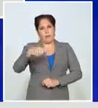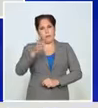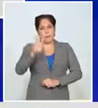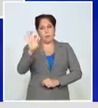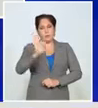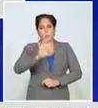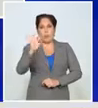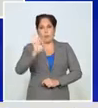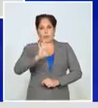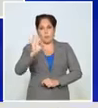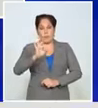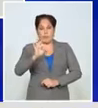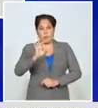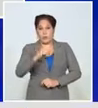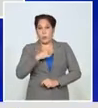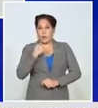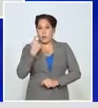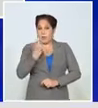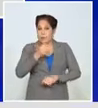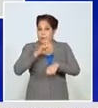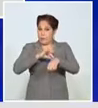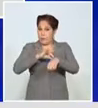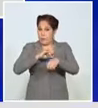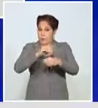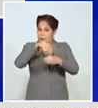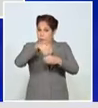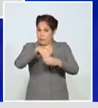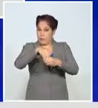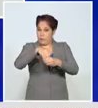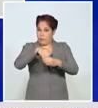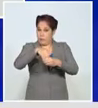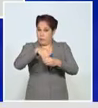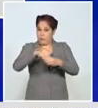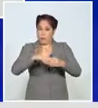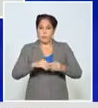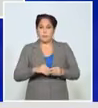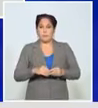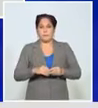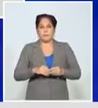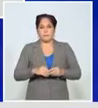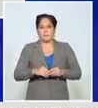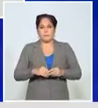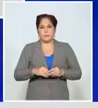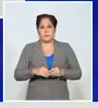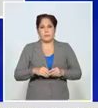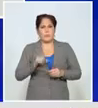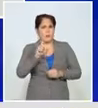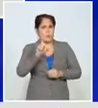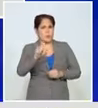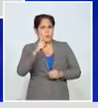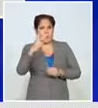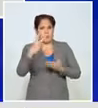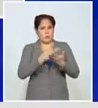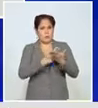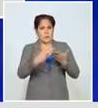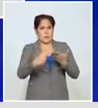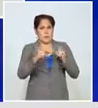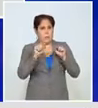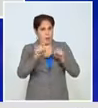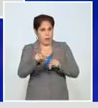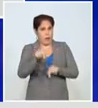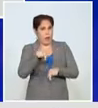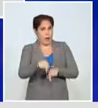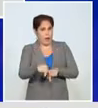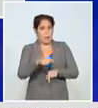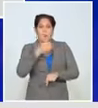43,4% de la incidencia de COVID-19 en Cuba en los últimos 15 días, pudiéramos